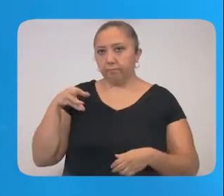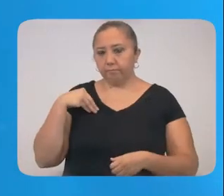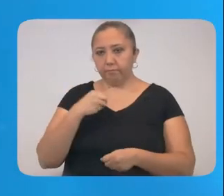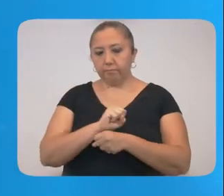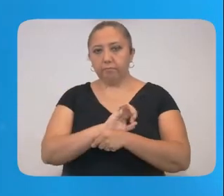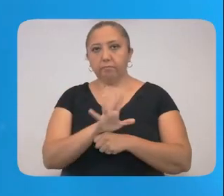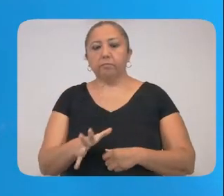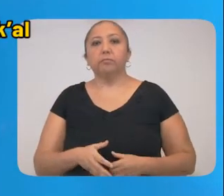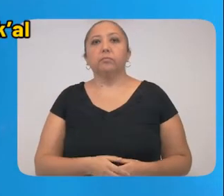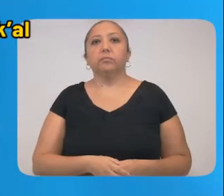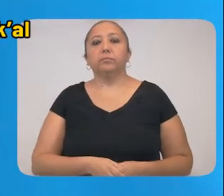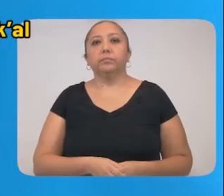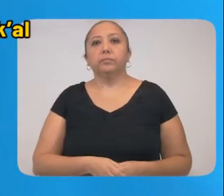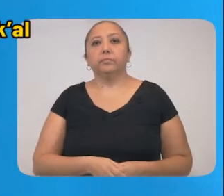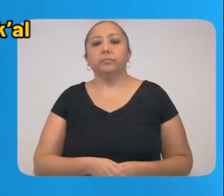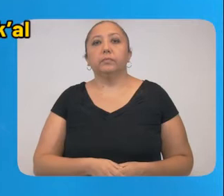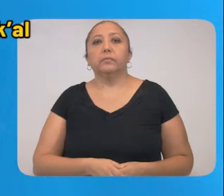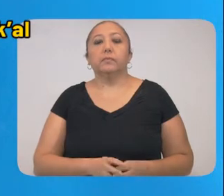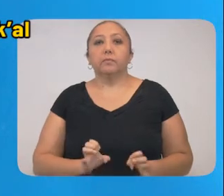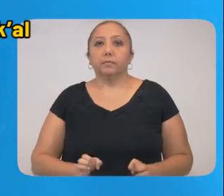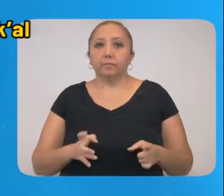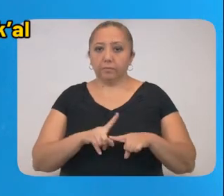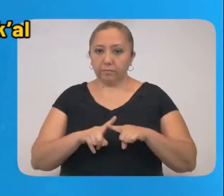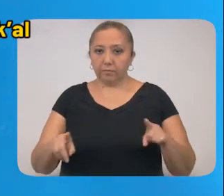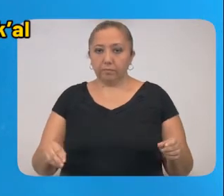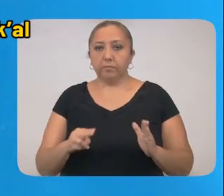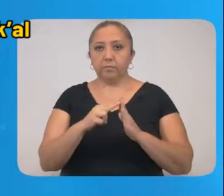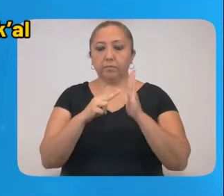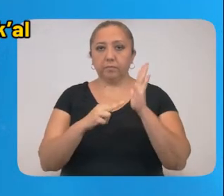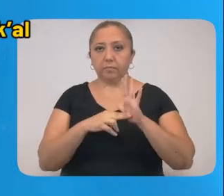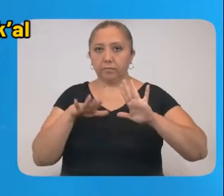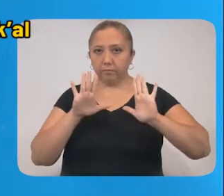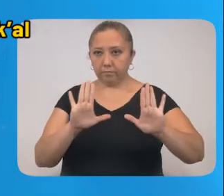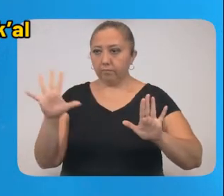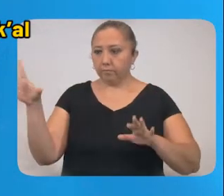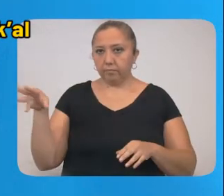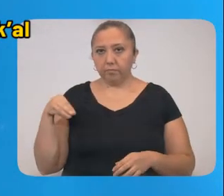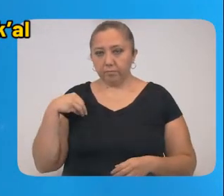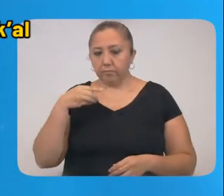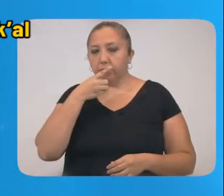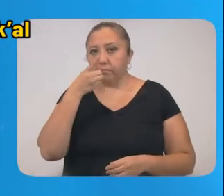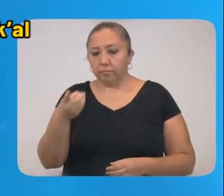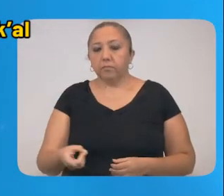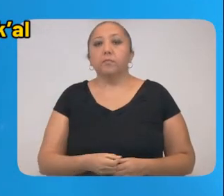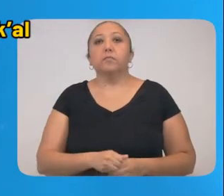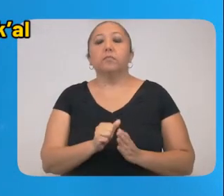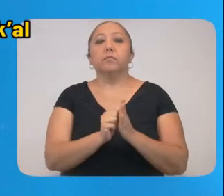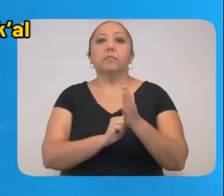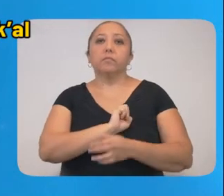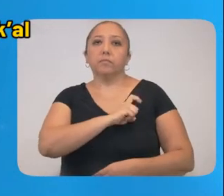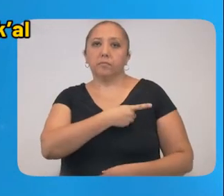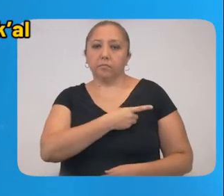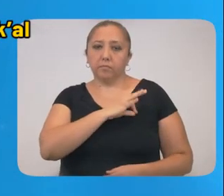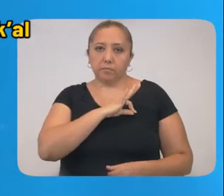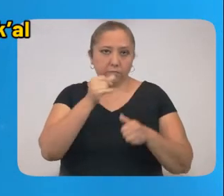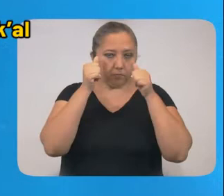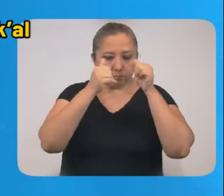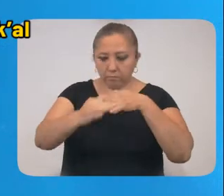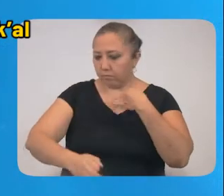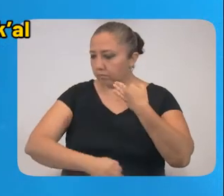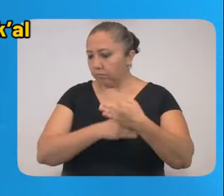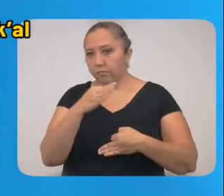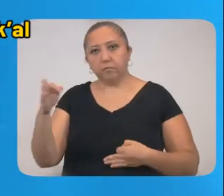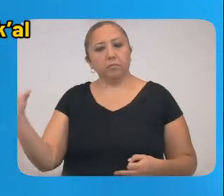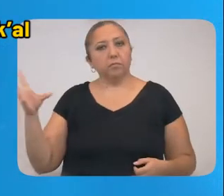por coronavirus. Se han establecido diversas medidas para frenar el avance del coronavirus y el sistema de salud pueda atender a todos